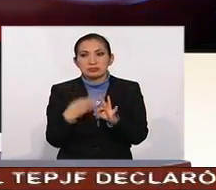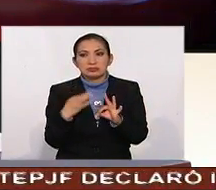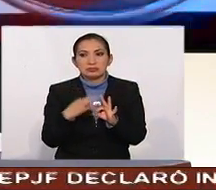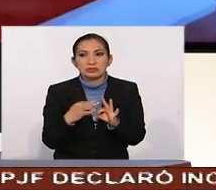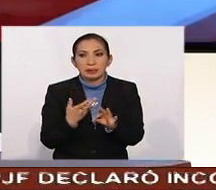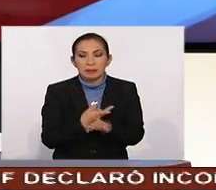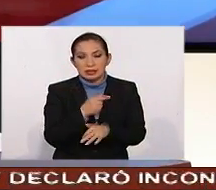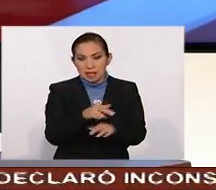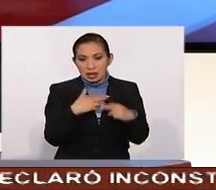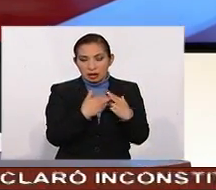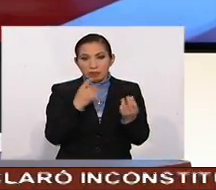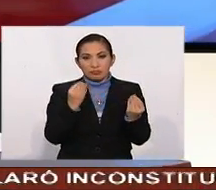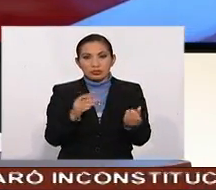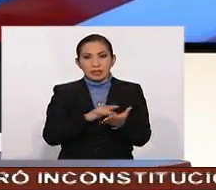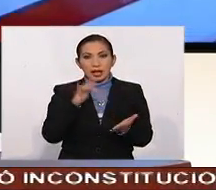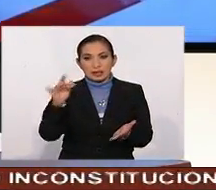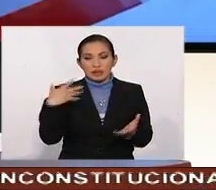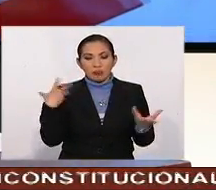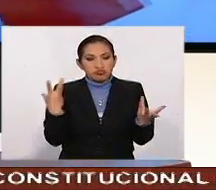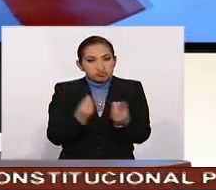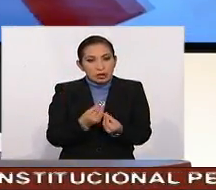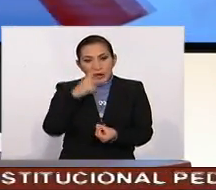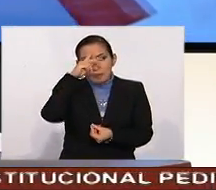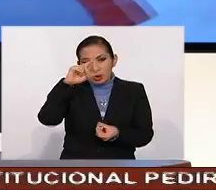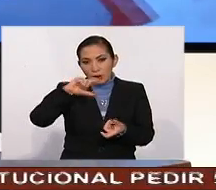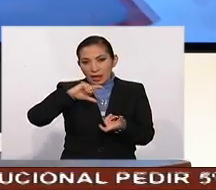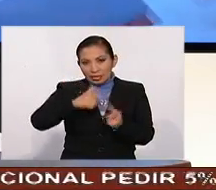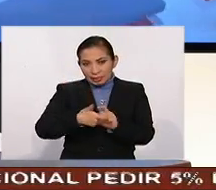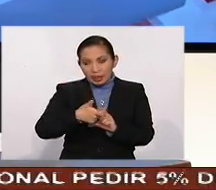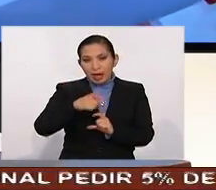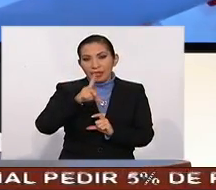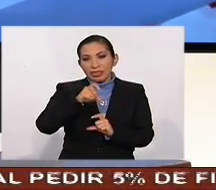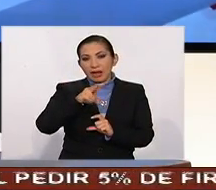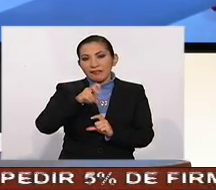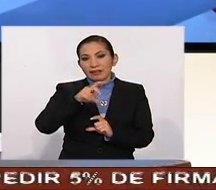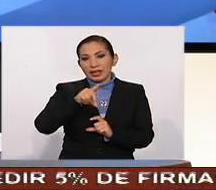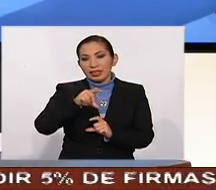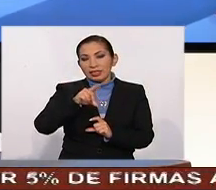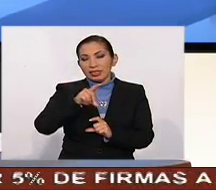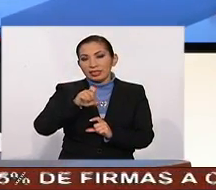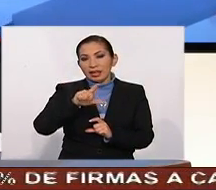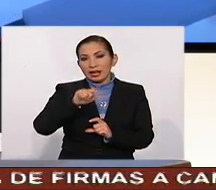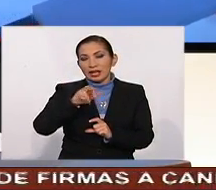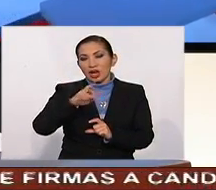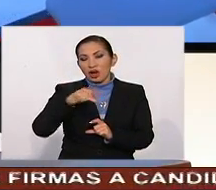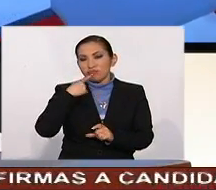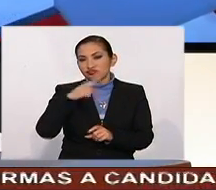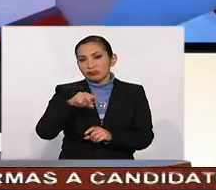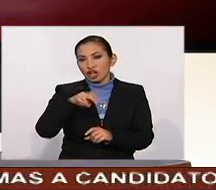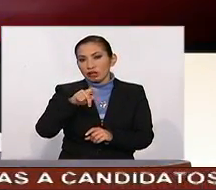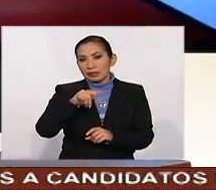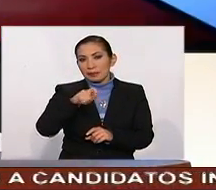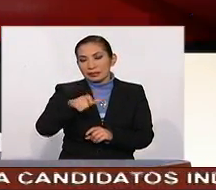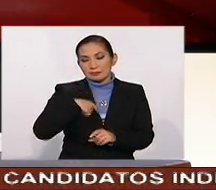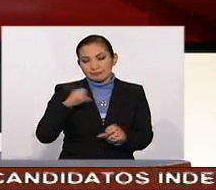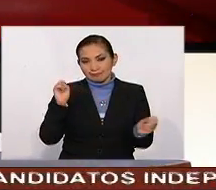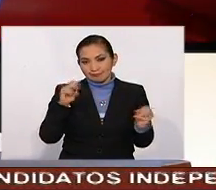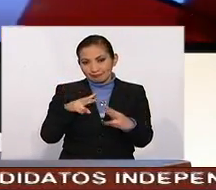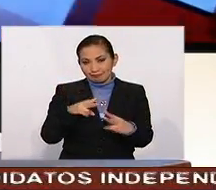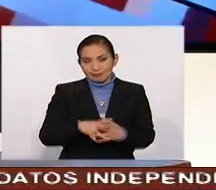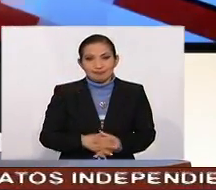lo que sucedió en esta reunión. Te agradezco mucho que haya estado con nosotros en México al Día, David del Río, corresponsal de Notimex. Hasta luego.